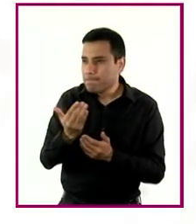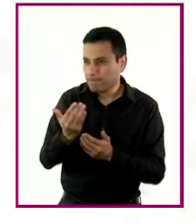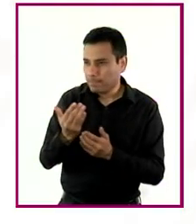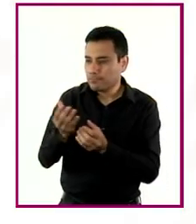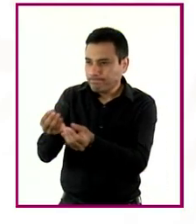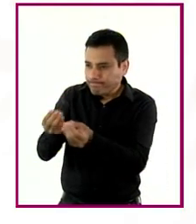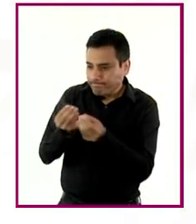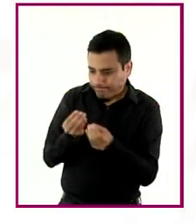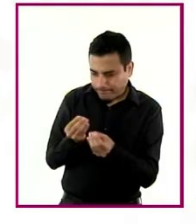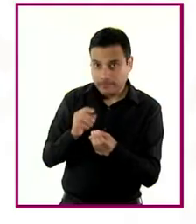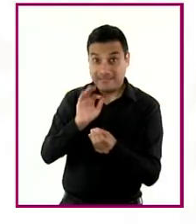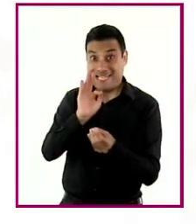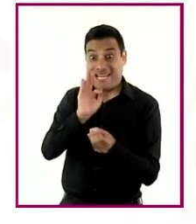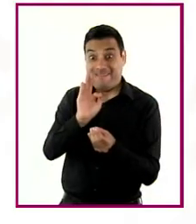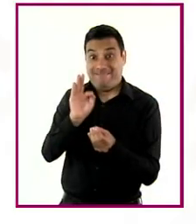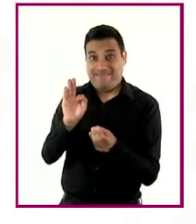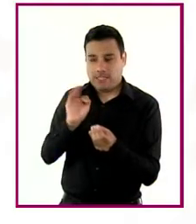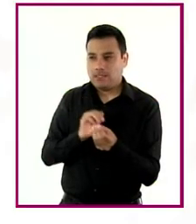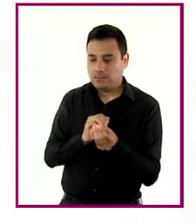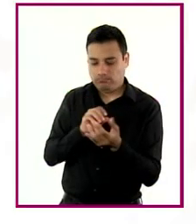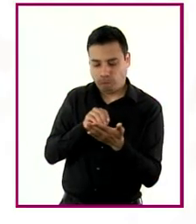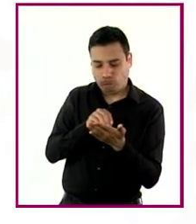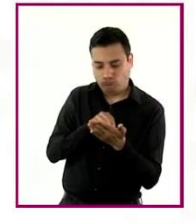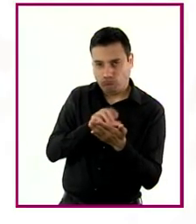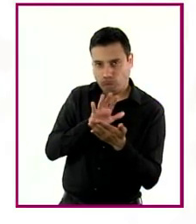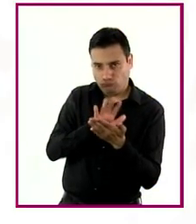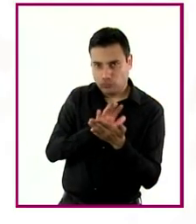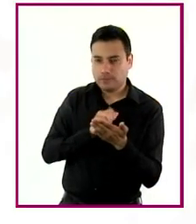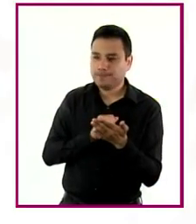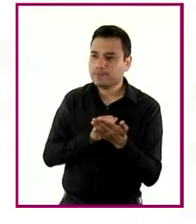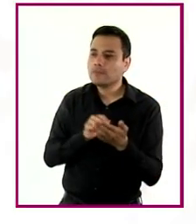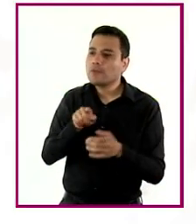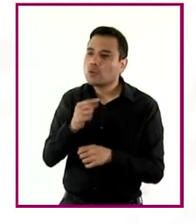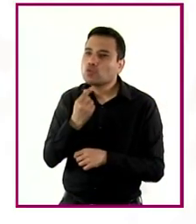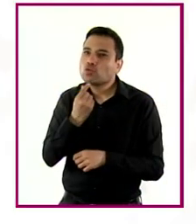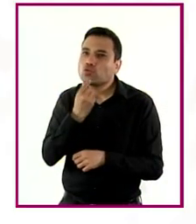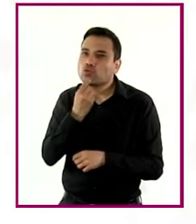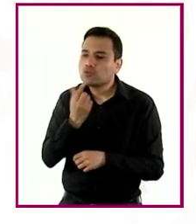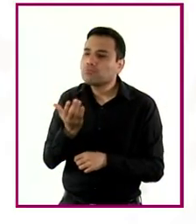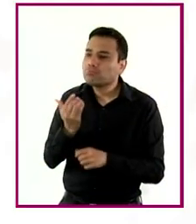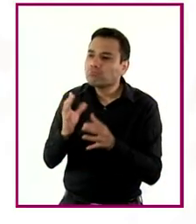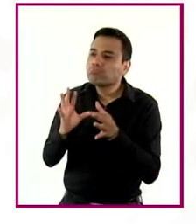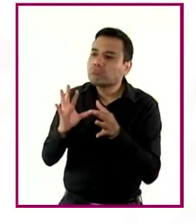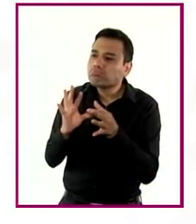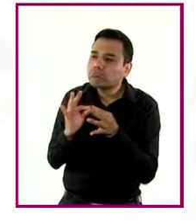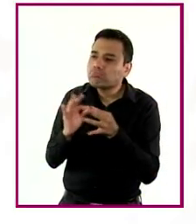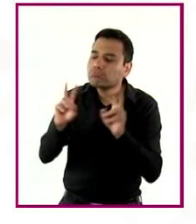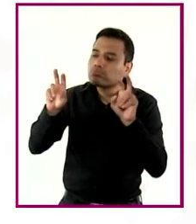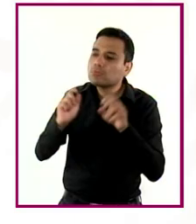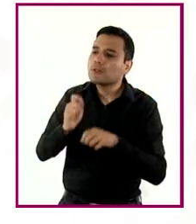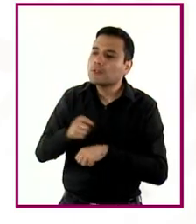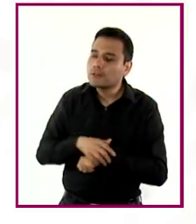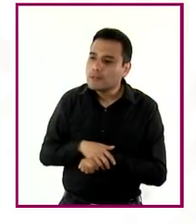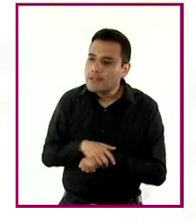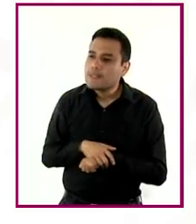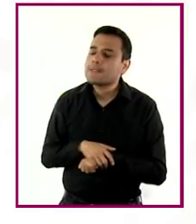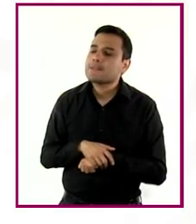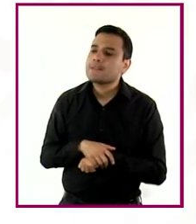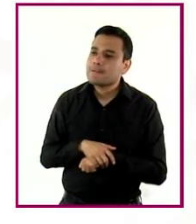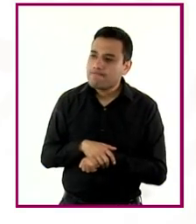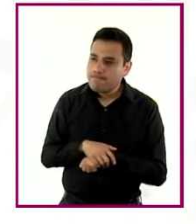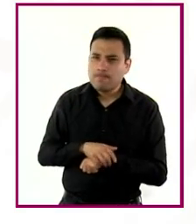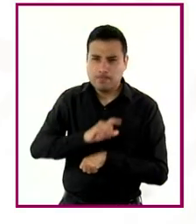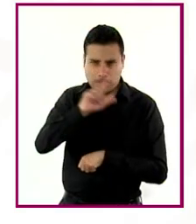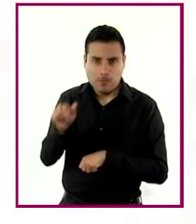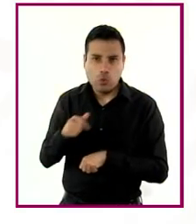la fecha de elaboración y las explicaciones que los niños dan sobre su trabajo. Indago